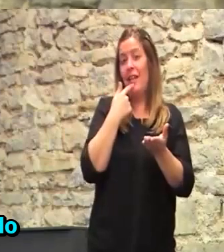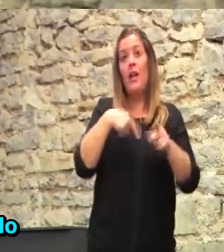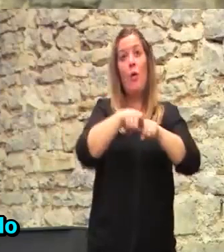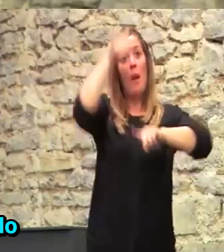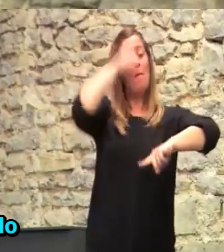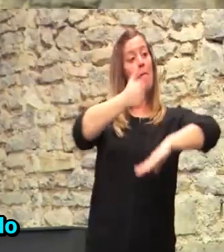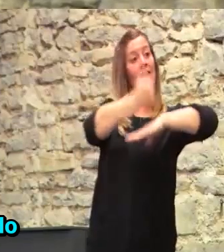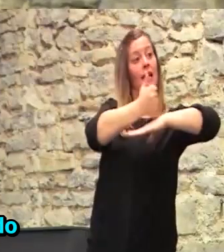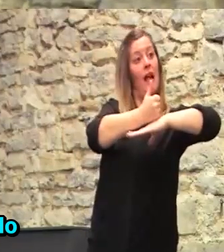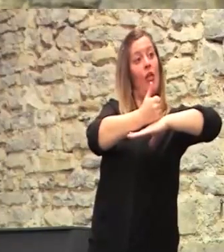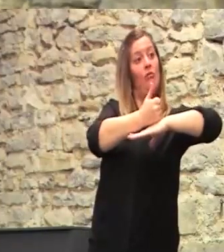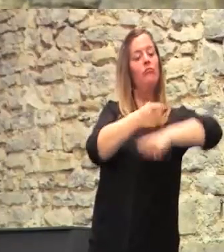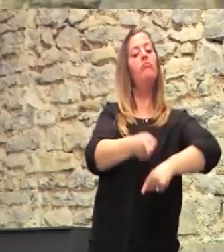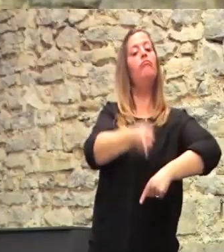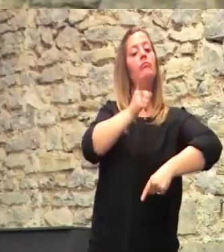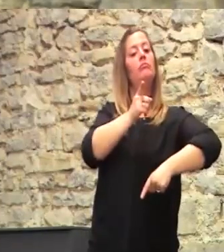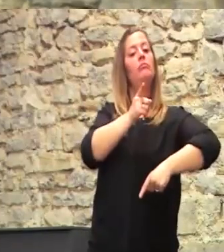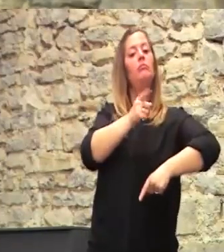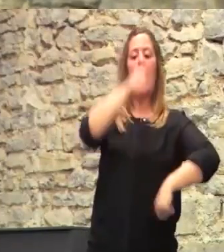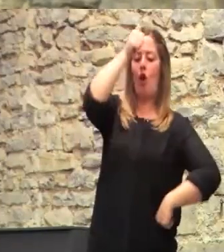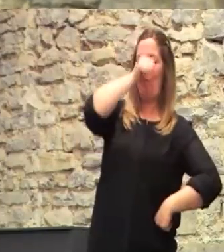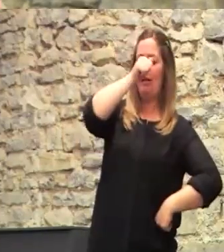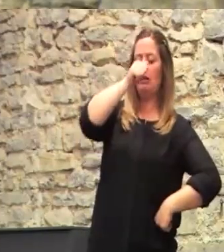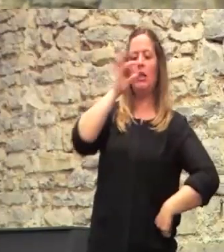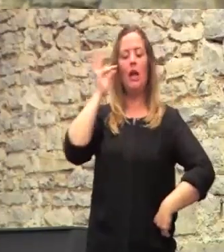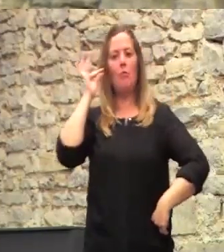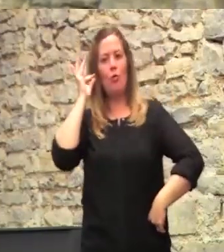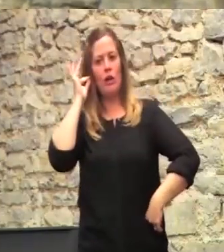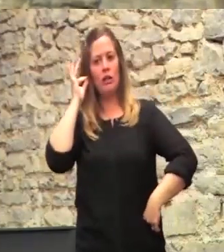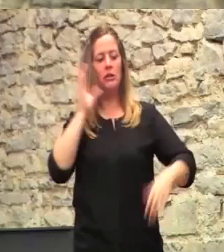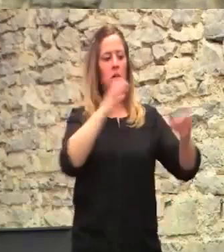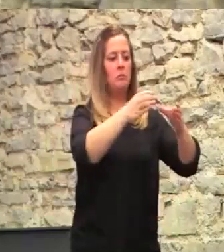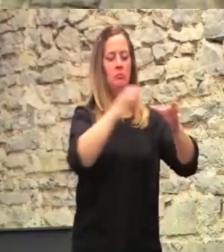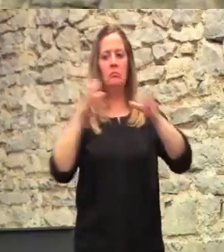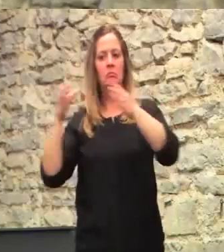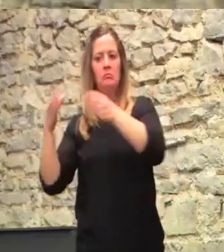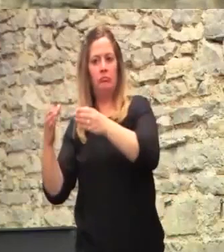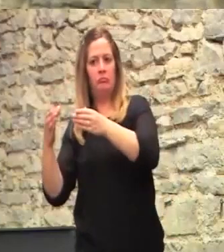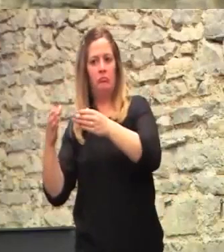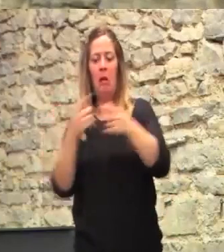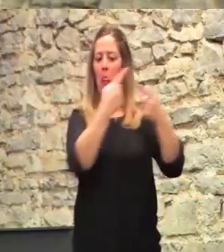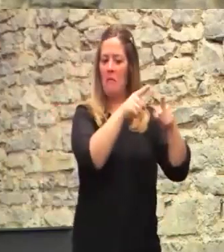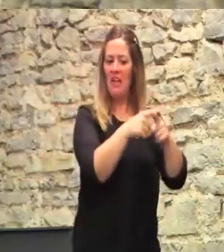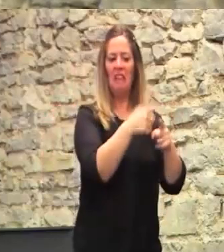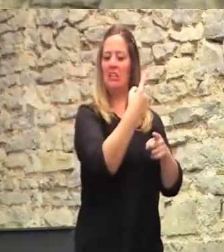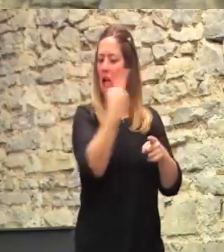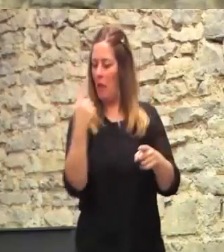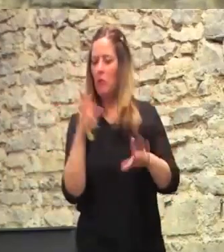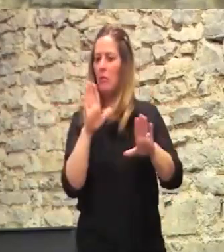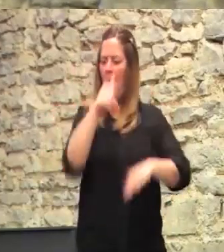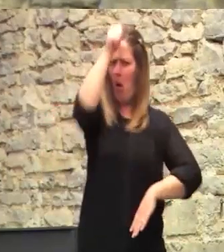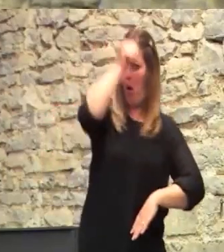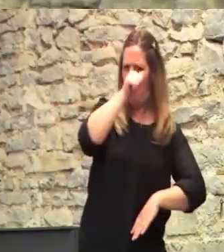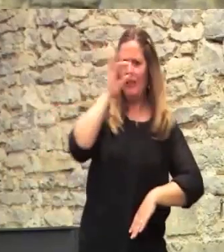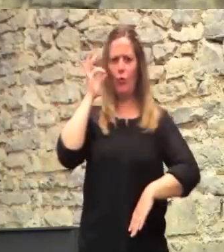hombres y que hay mujeres una forma con identidades binarias y nada más pero bueno hombres y mujeres